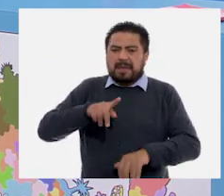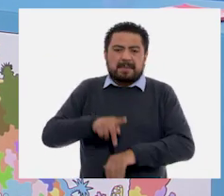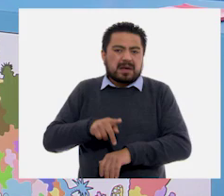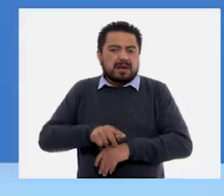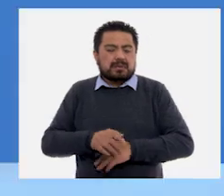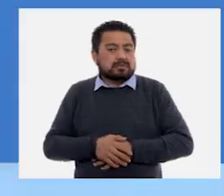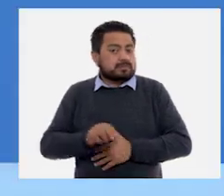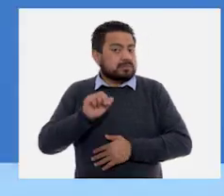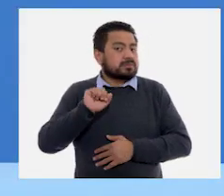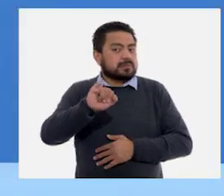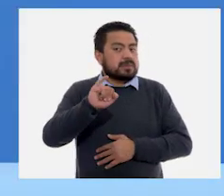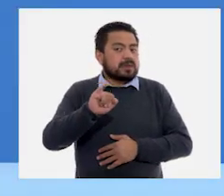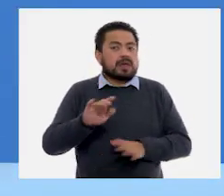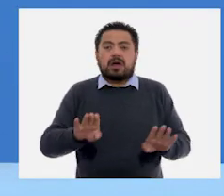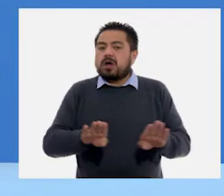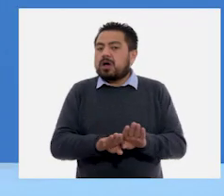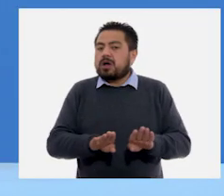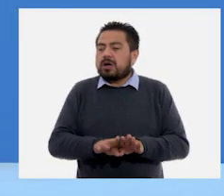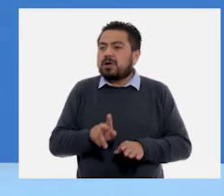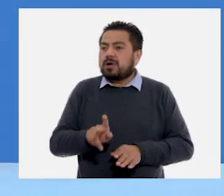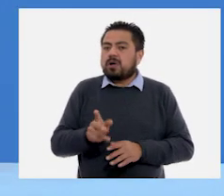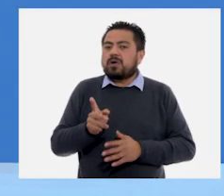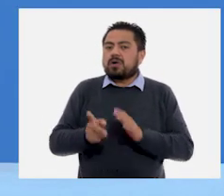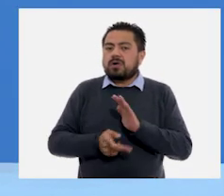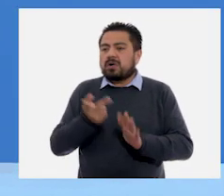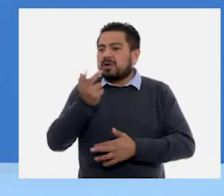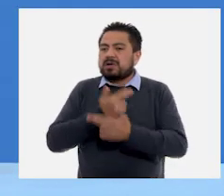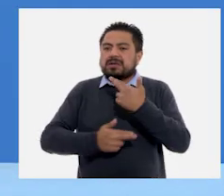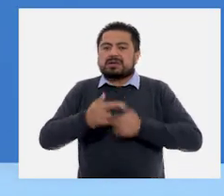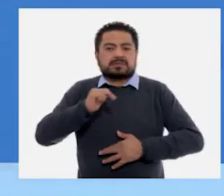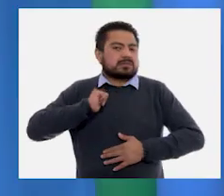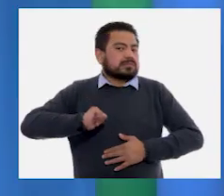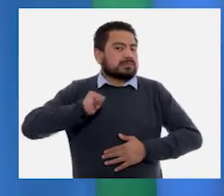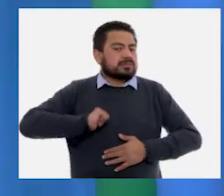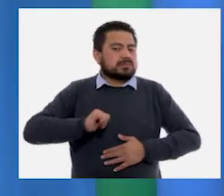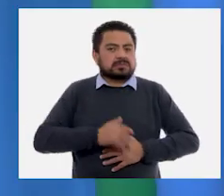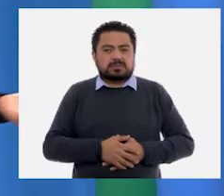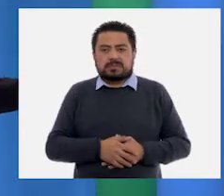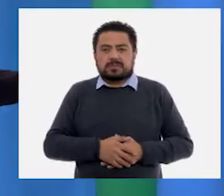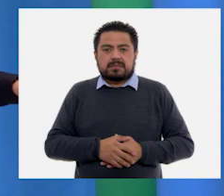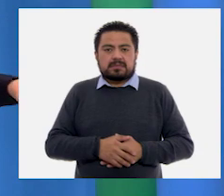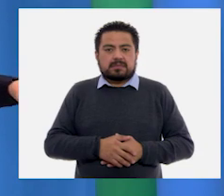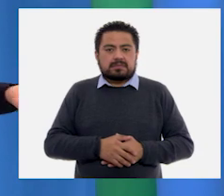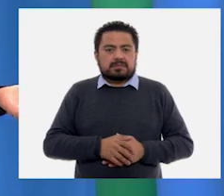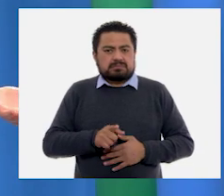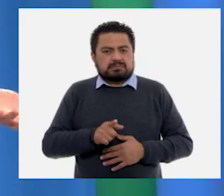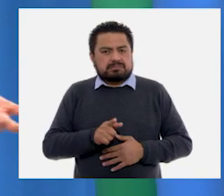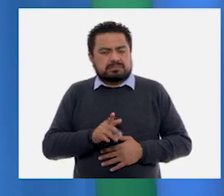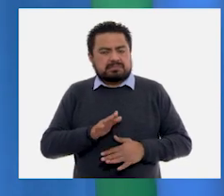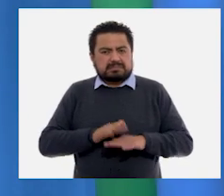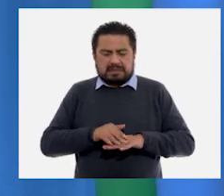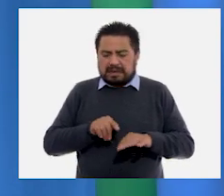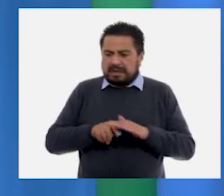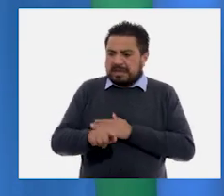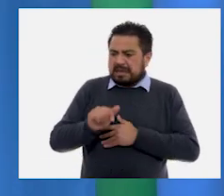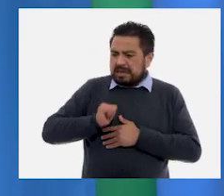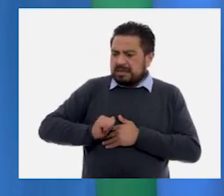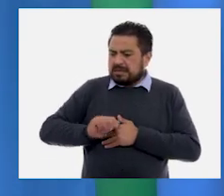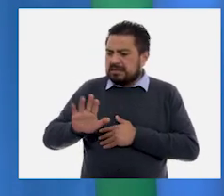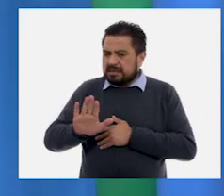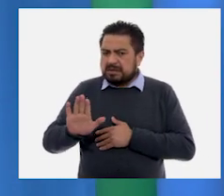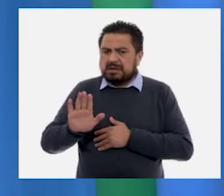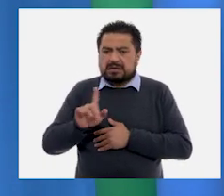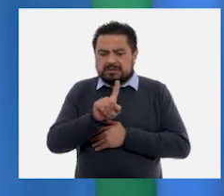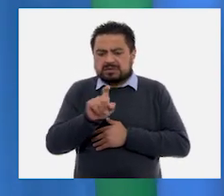Sí, sería como volver a la Edad Media. No es necesario irnos tan lejos en el tiempo, Ton.